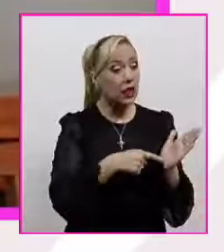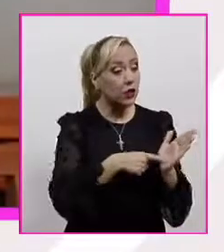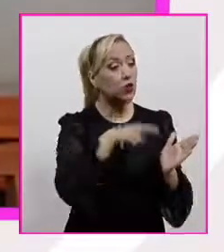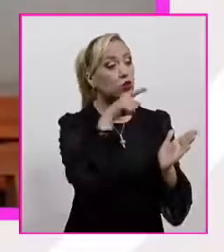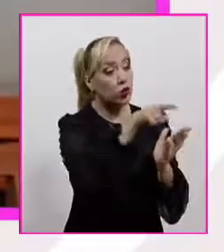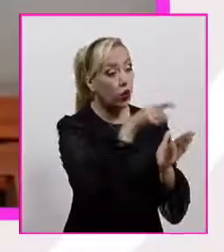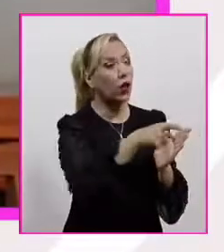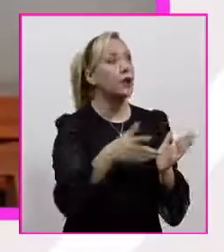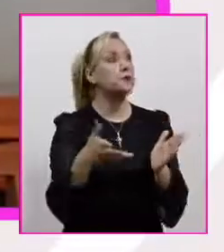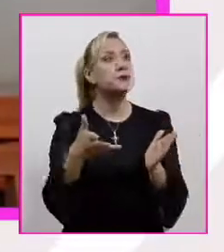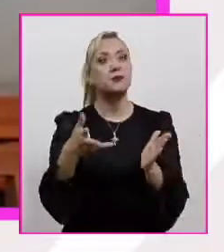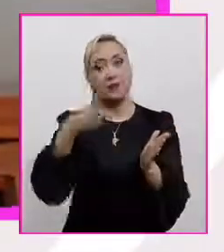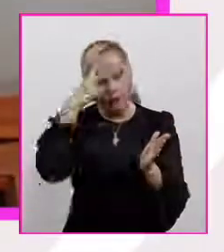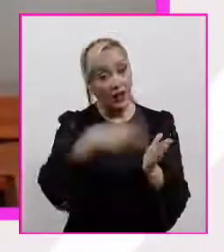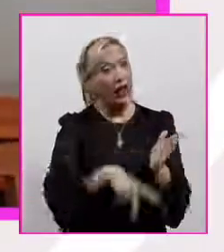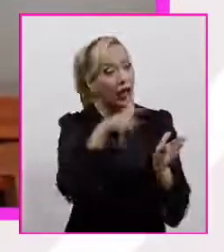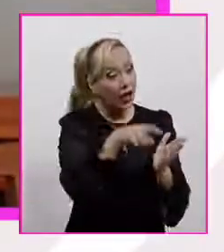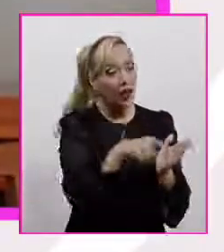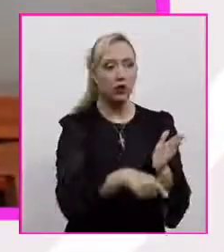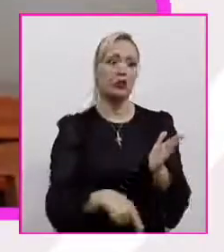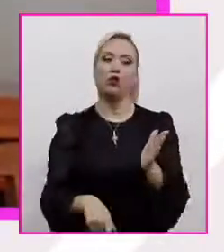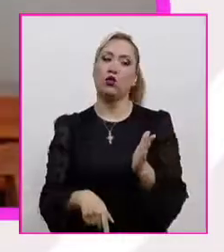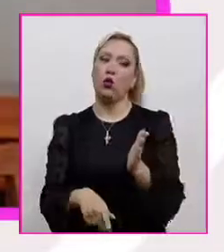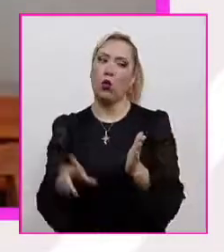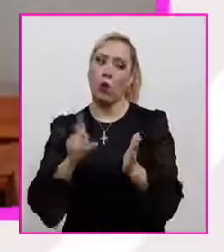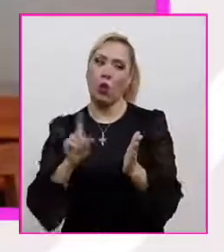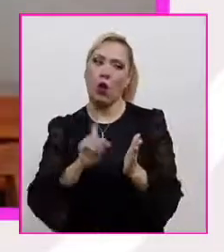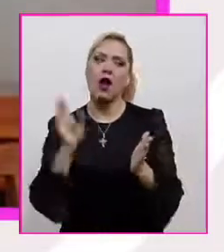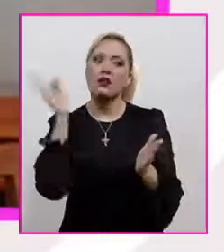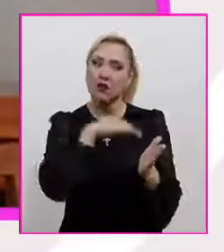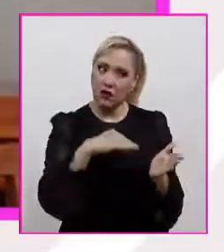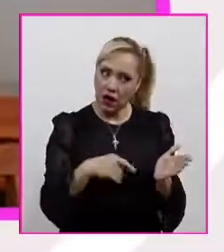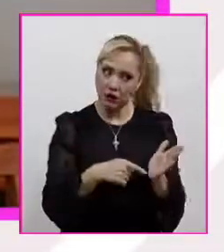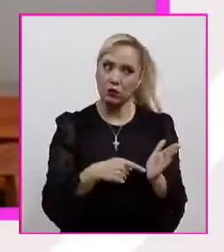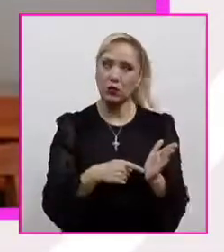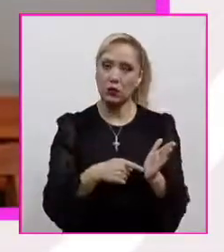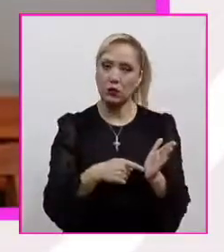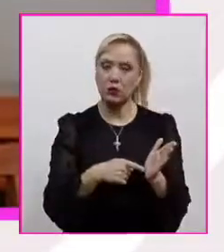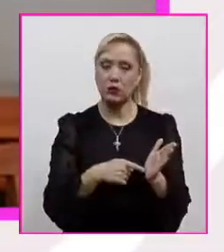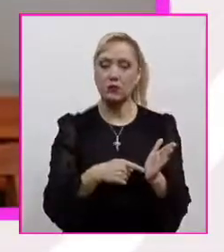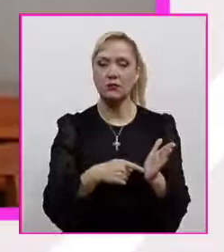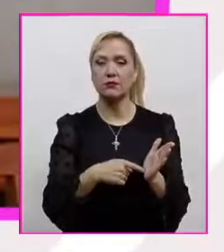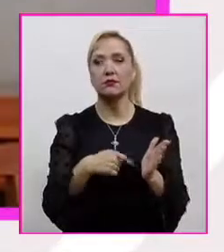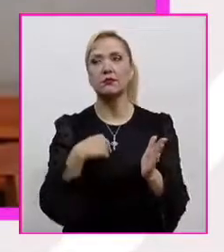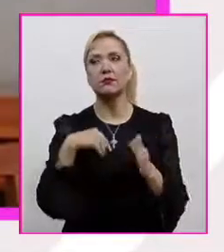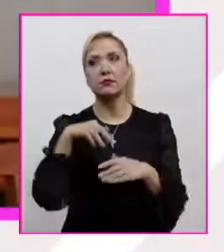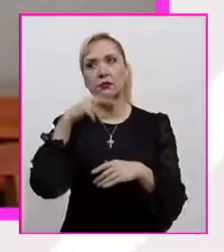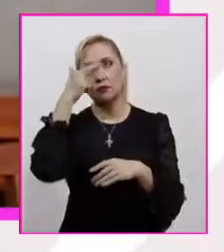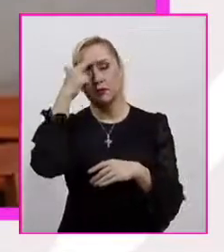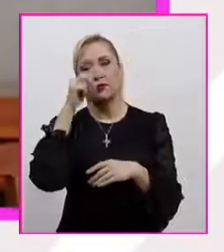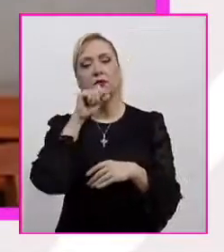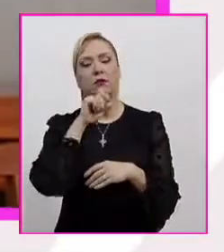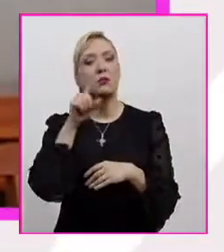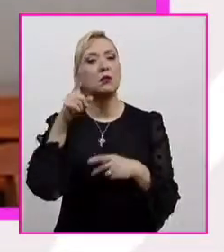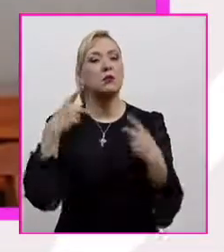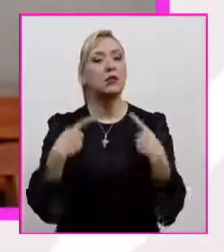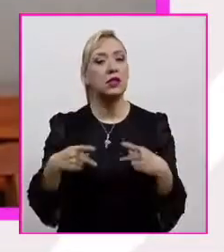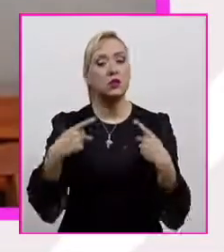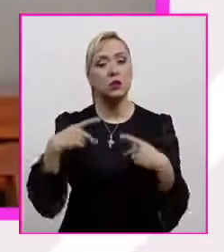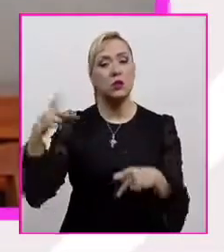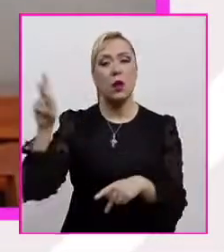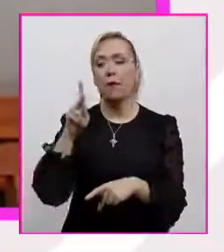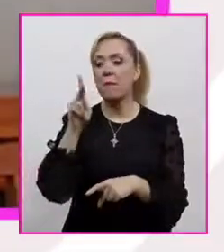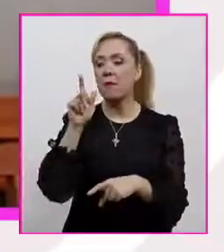es usted mexicano, pero no puede ser, porque no. Tuvimos el caso, y ahora lo recuerdo también, de una persona